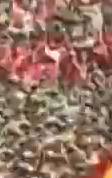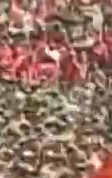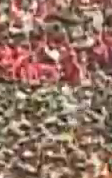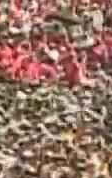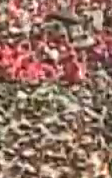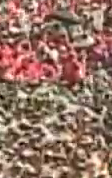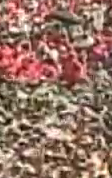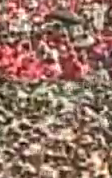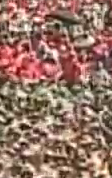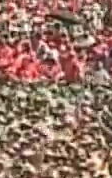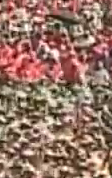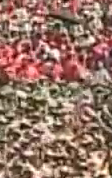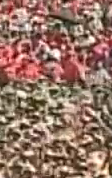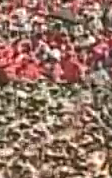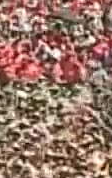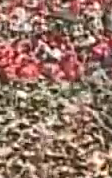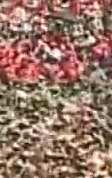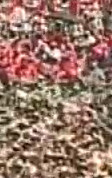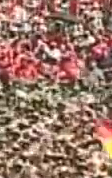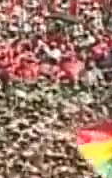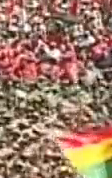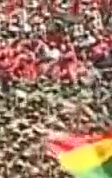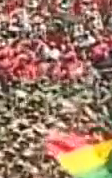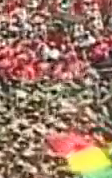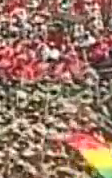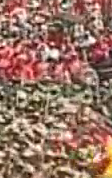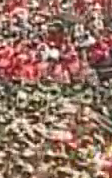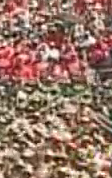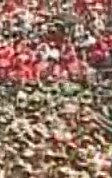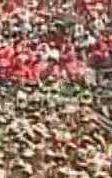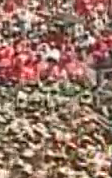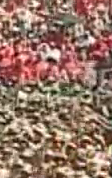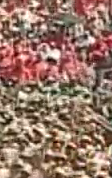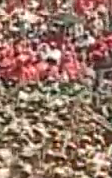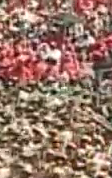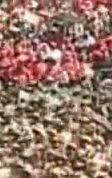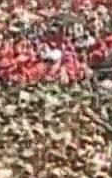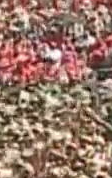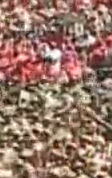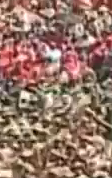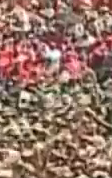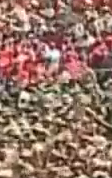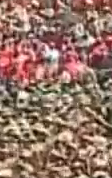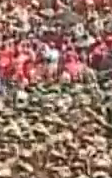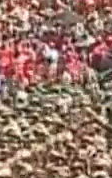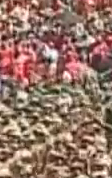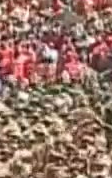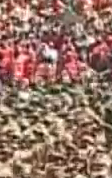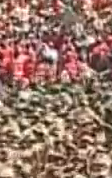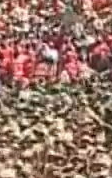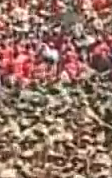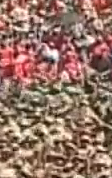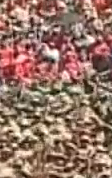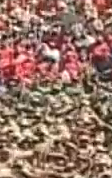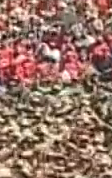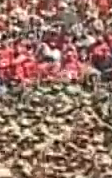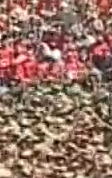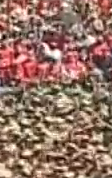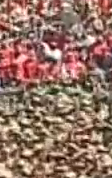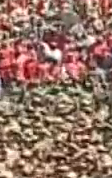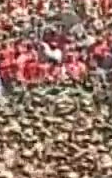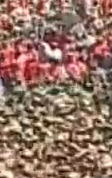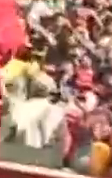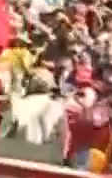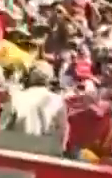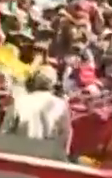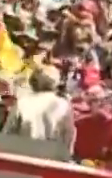el imperio norteamericano en aquellas horas para hacerse del poder político con las oligarquías nacionales e internacionales.